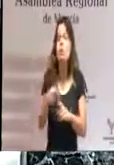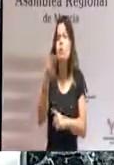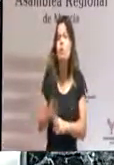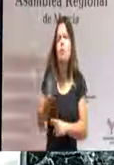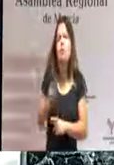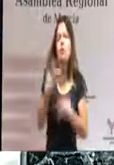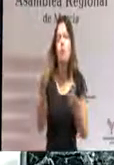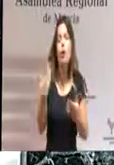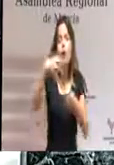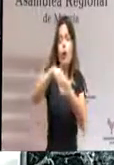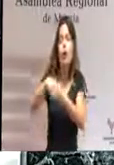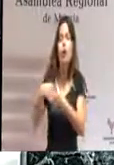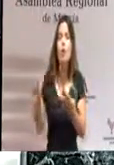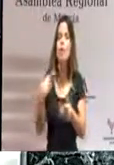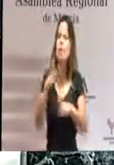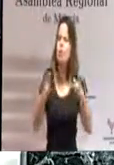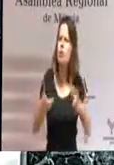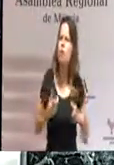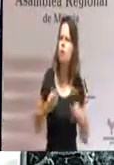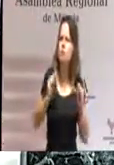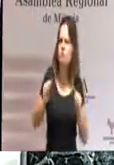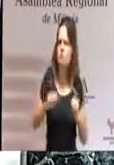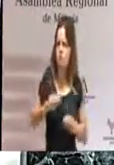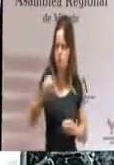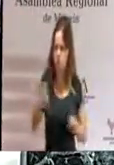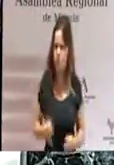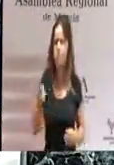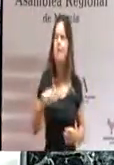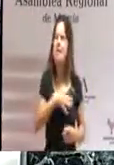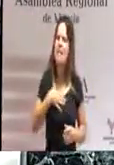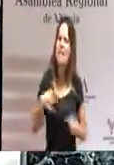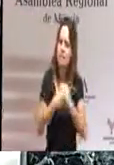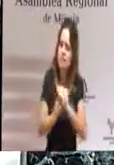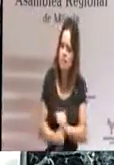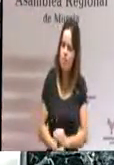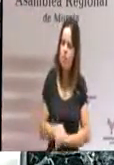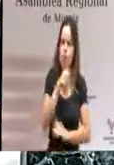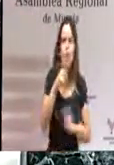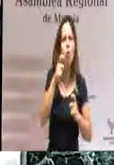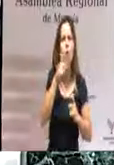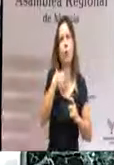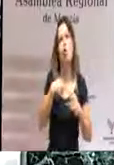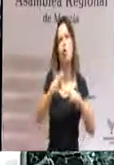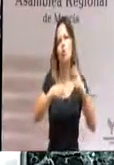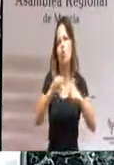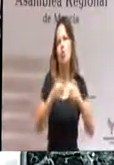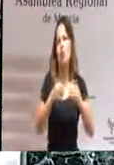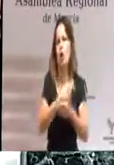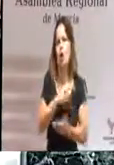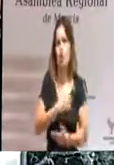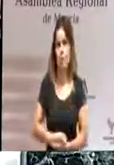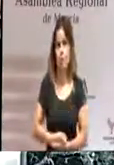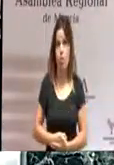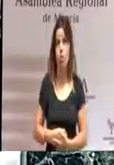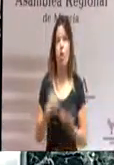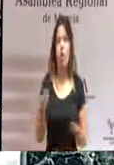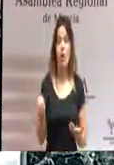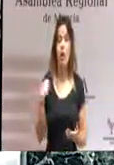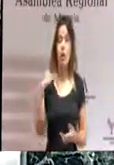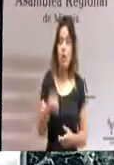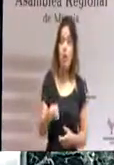personas excelentemente preparadas y dispuestas a sumar esfuerzos en el diseño y construcción de la región de Murcia. Y así, mientras